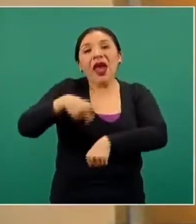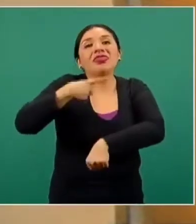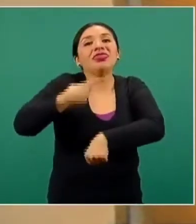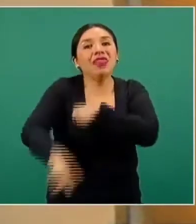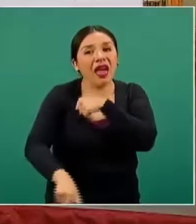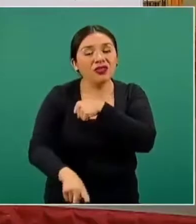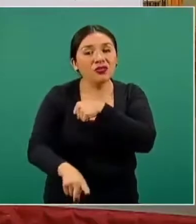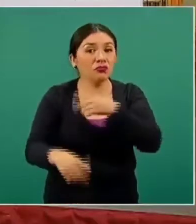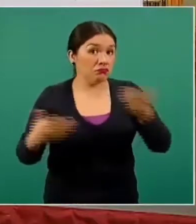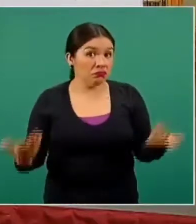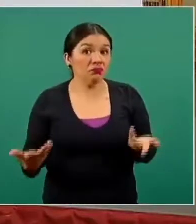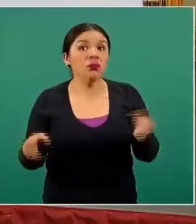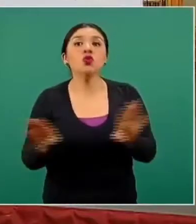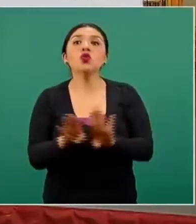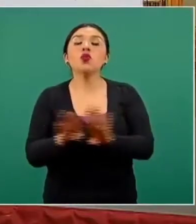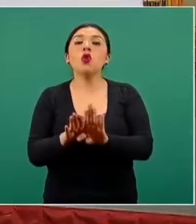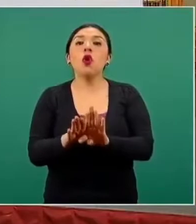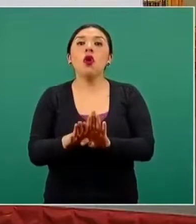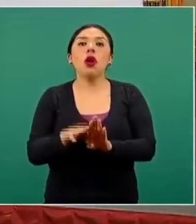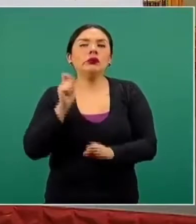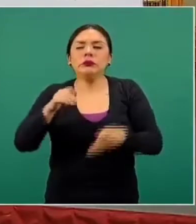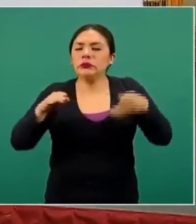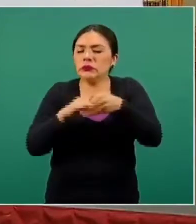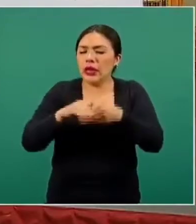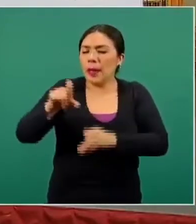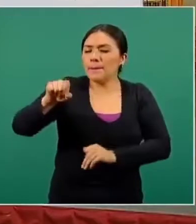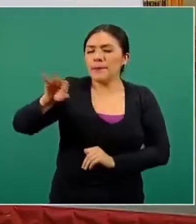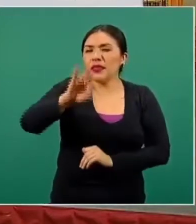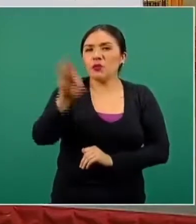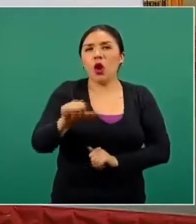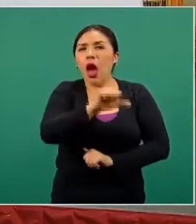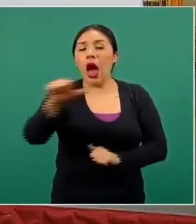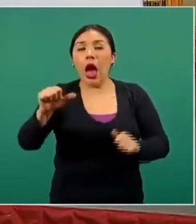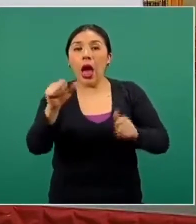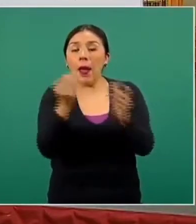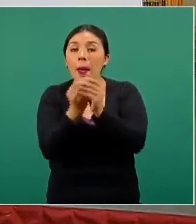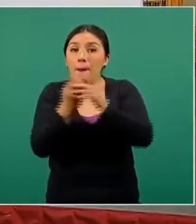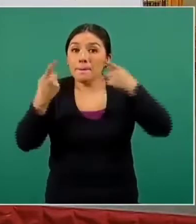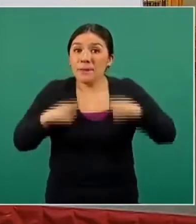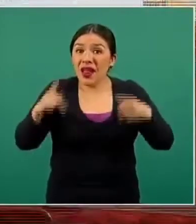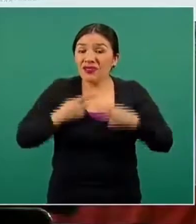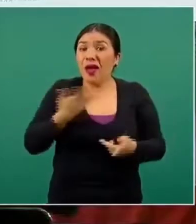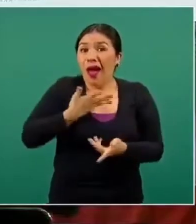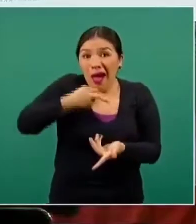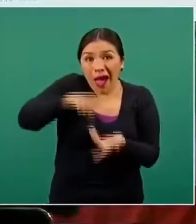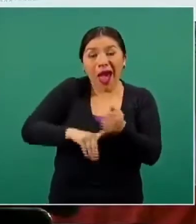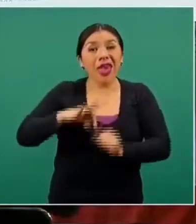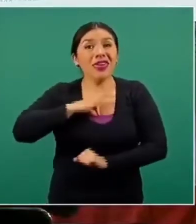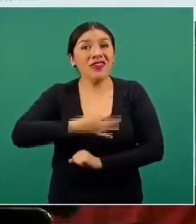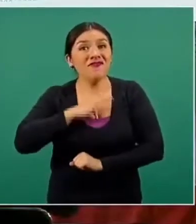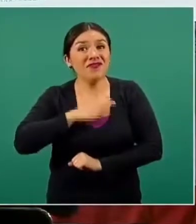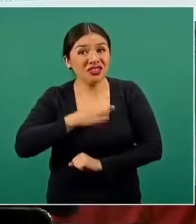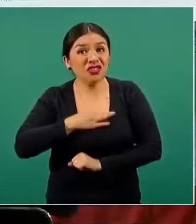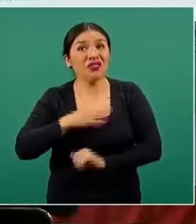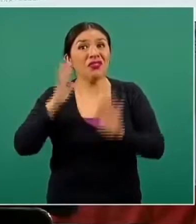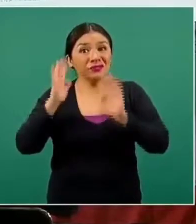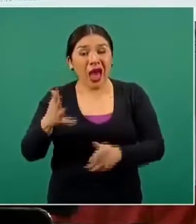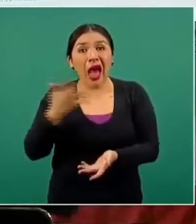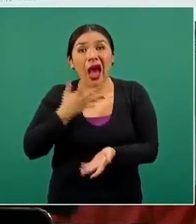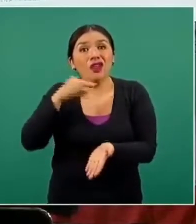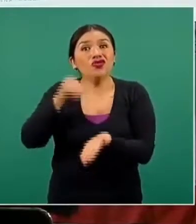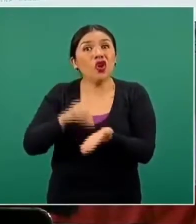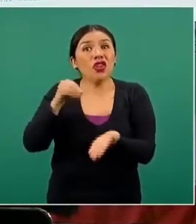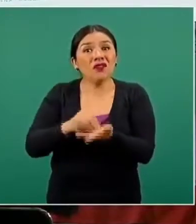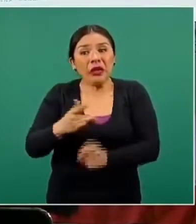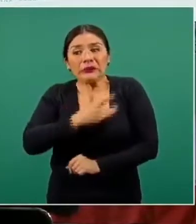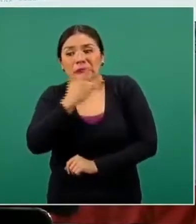daños, en la medida en que cerca del 20% de las personas que padecen infección clínicamente activa, es decir,